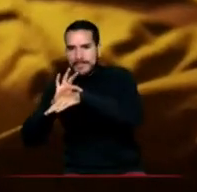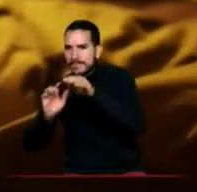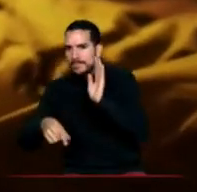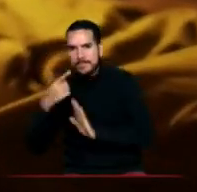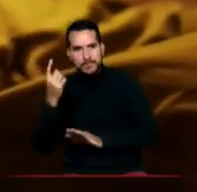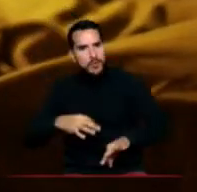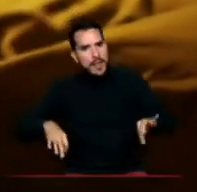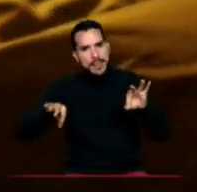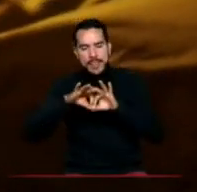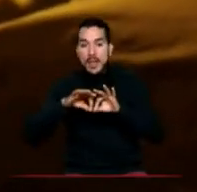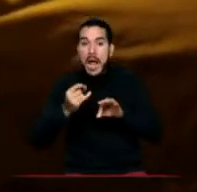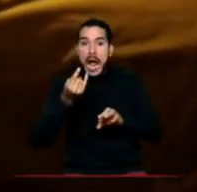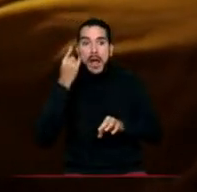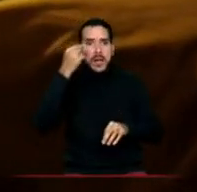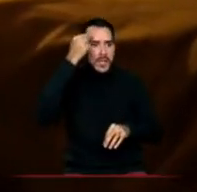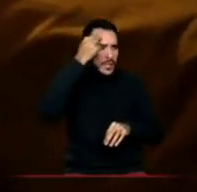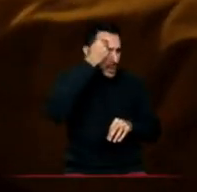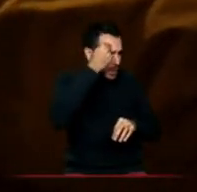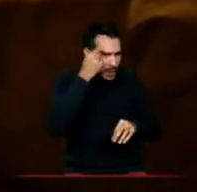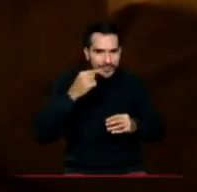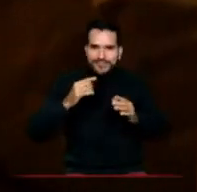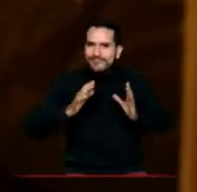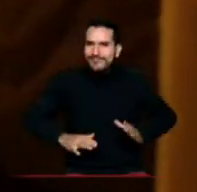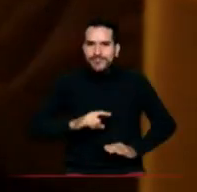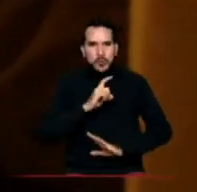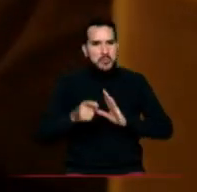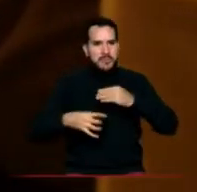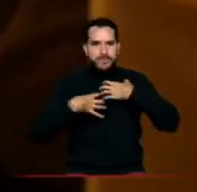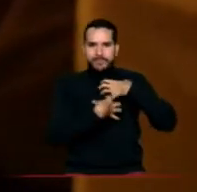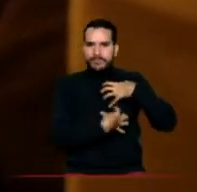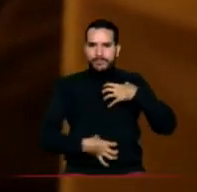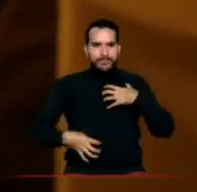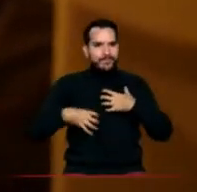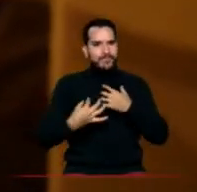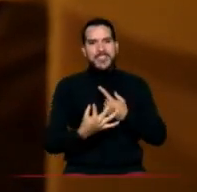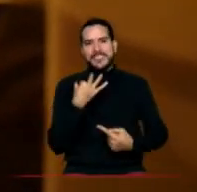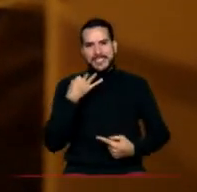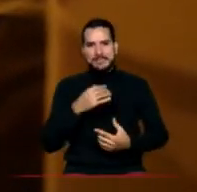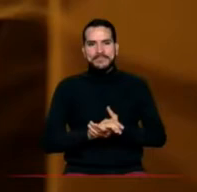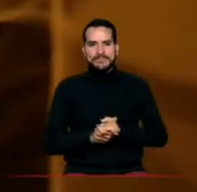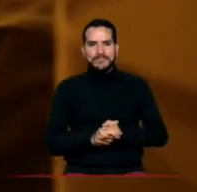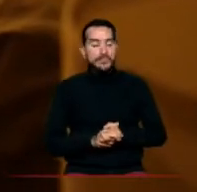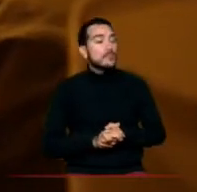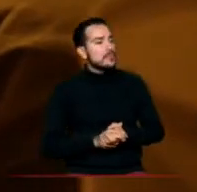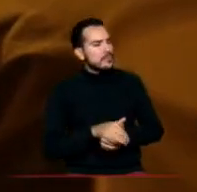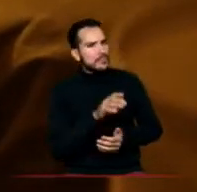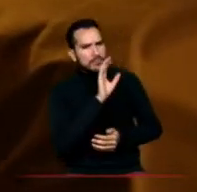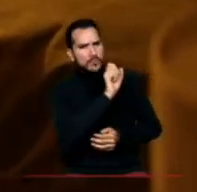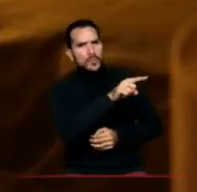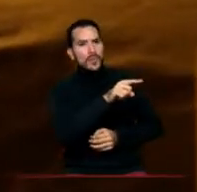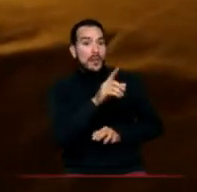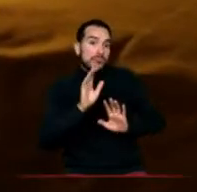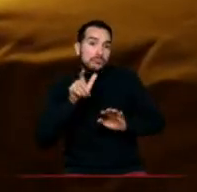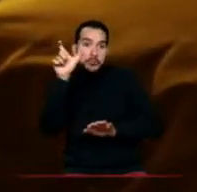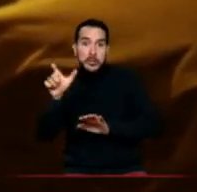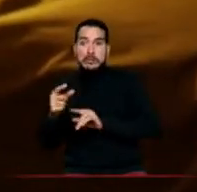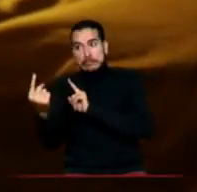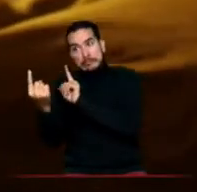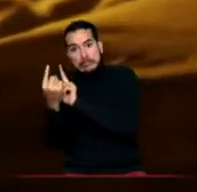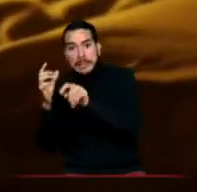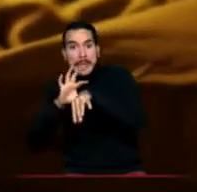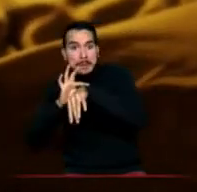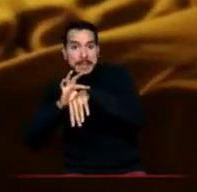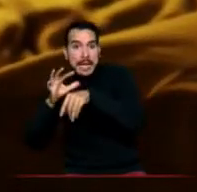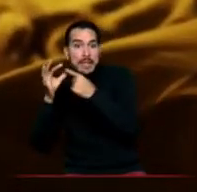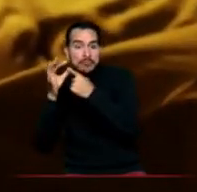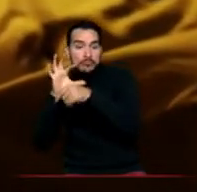descansar bien, dado que afecta a todos nuestros sistemas y nuestros órganos. Médico, además de acudir a un especialista, ¿qué recomendaciones o qué